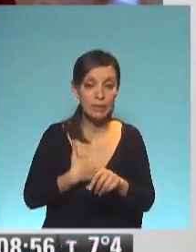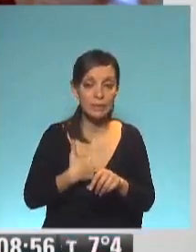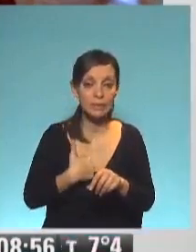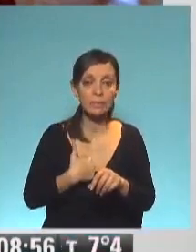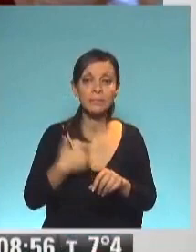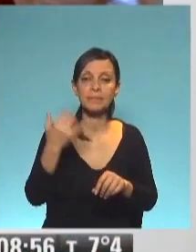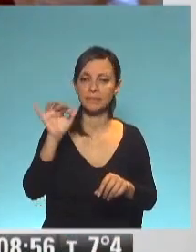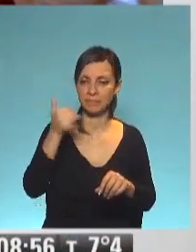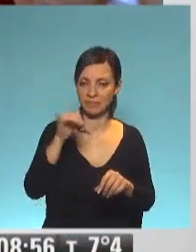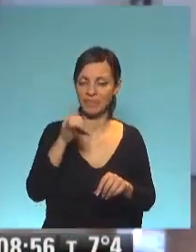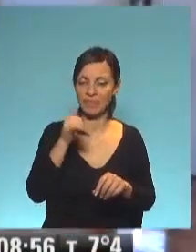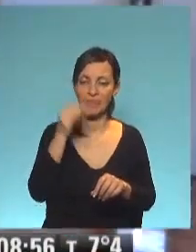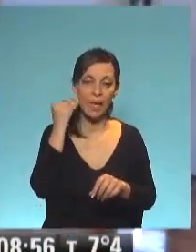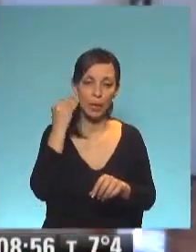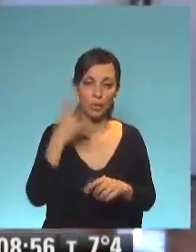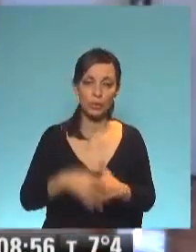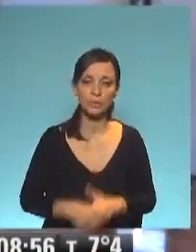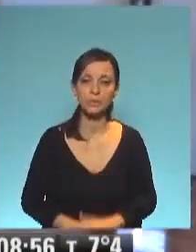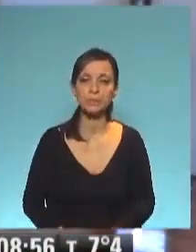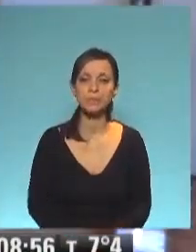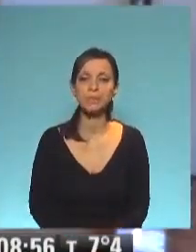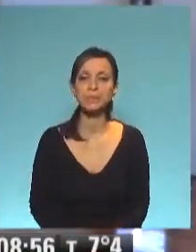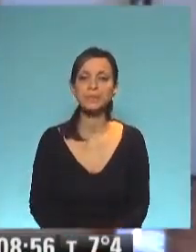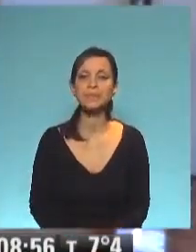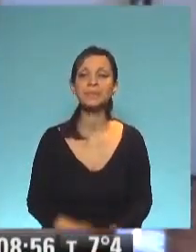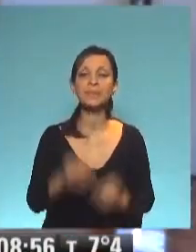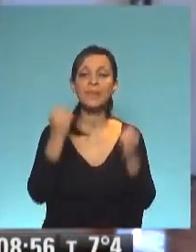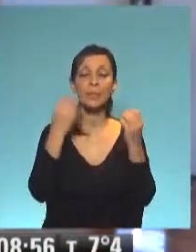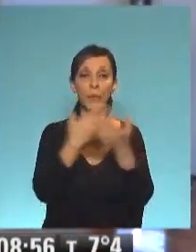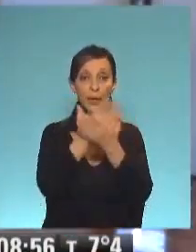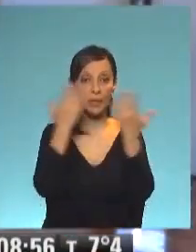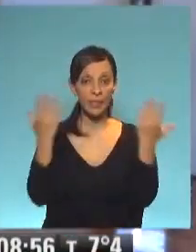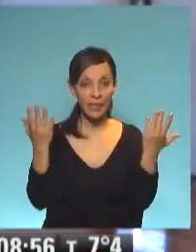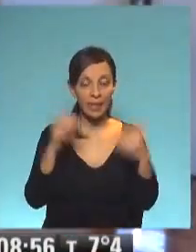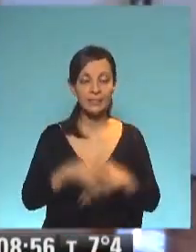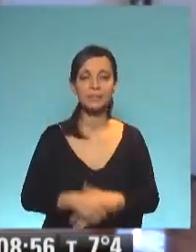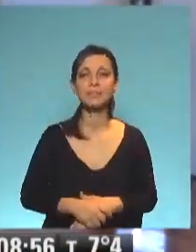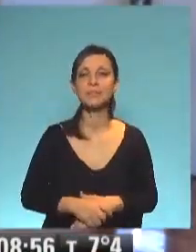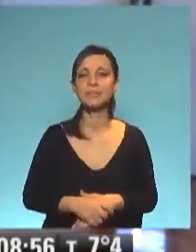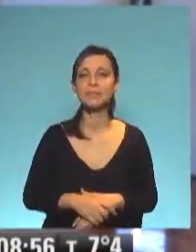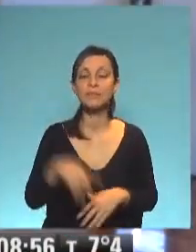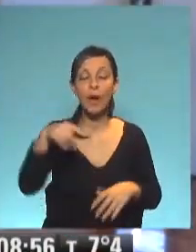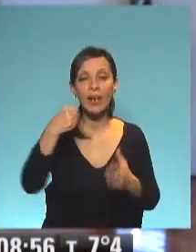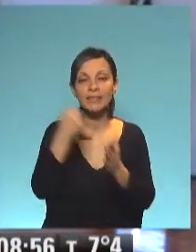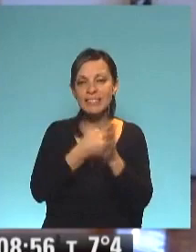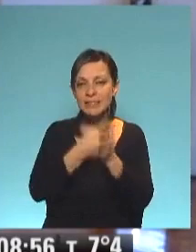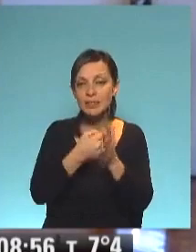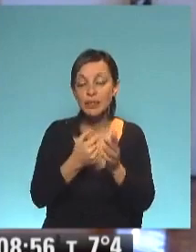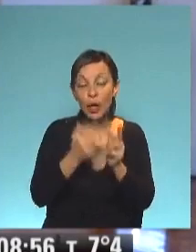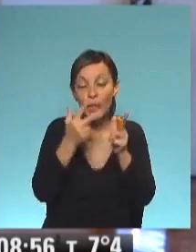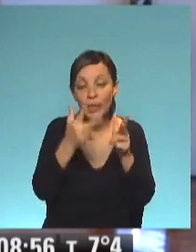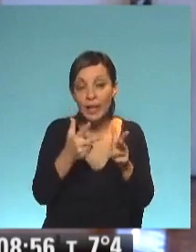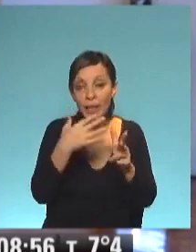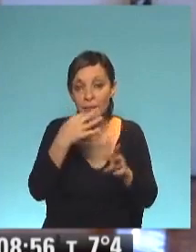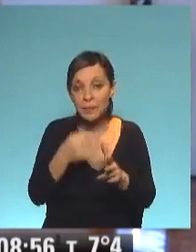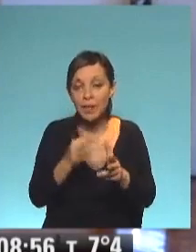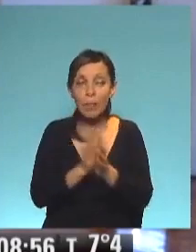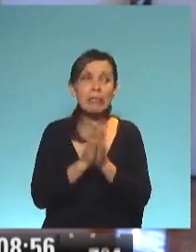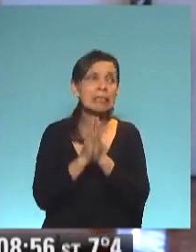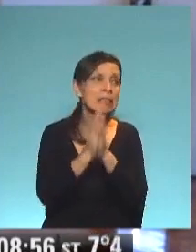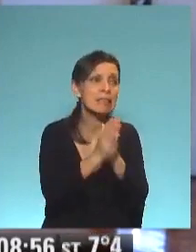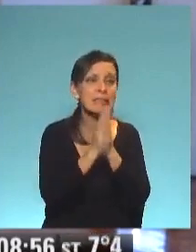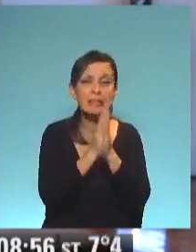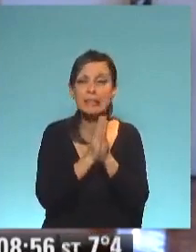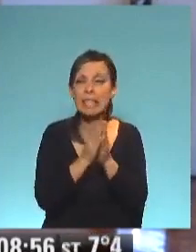Sí, los escucho. Buenos días. Muy buenos días. Bueno, estamos tratando de casi te diría, de hacer una plegaria para